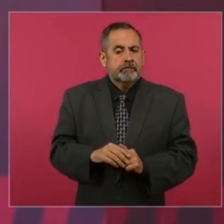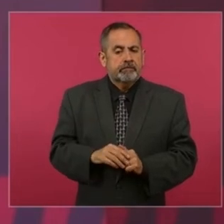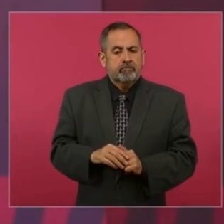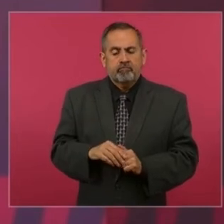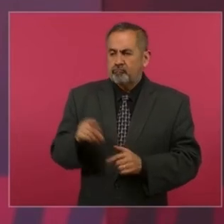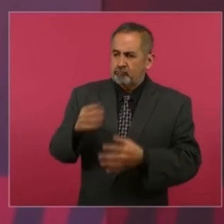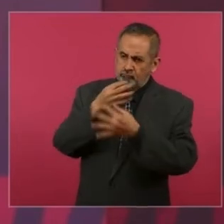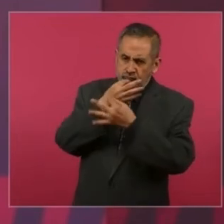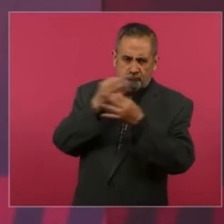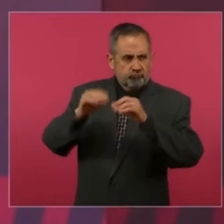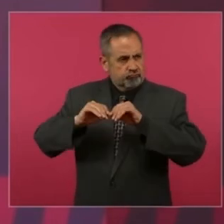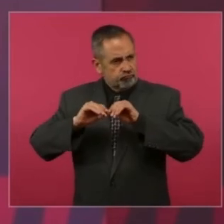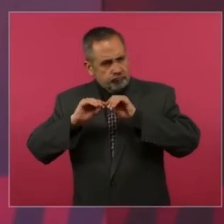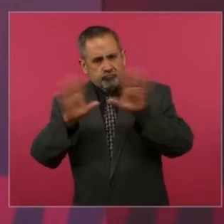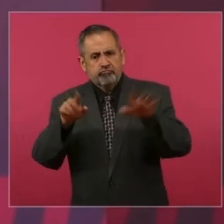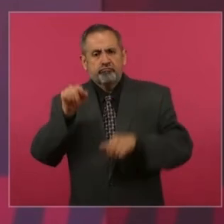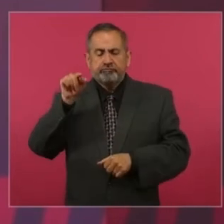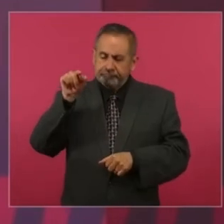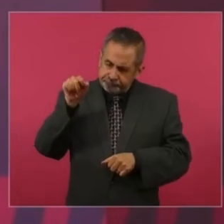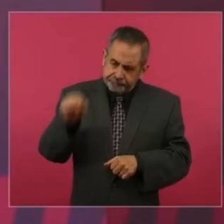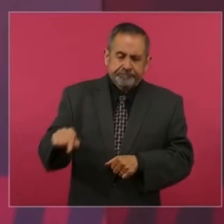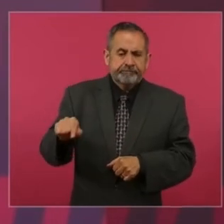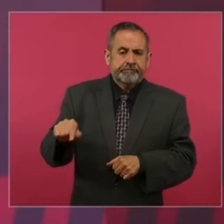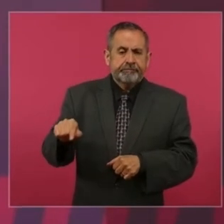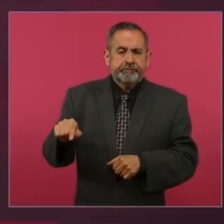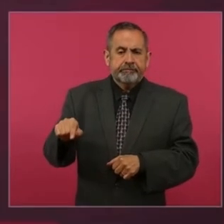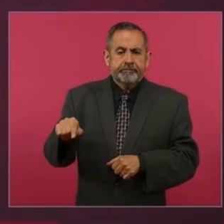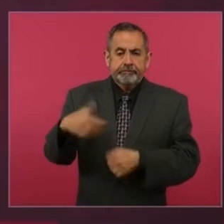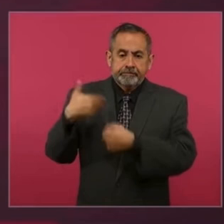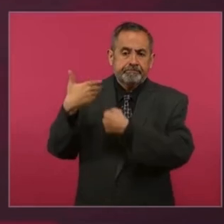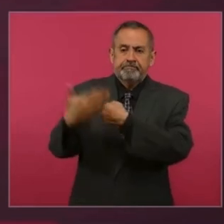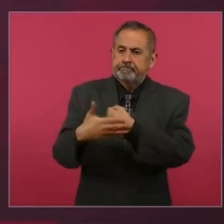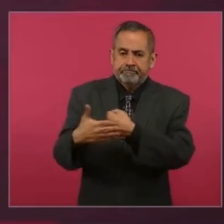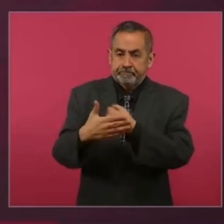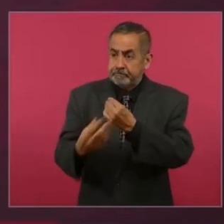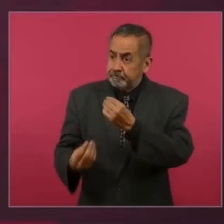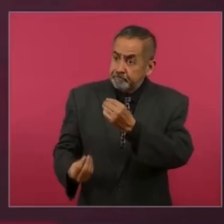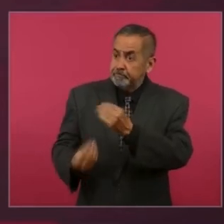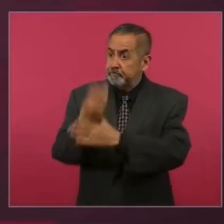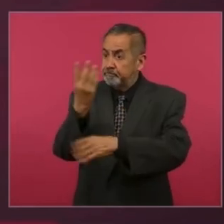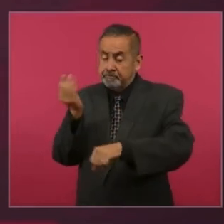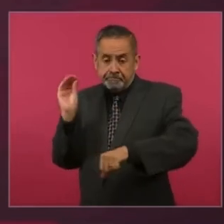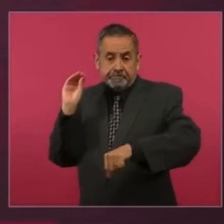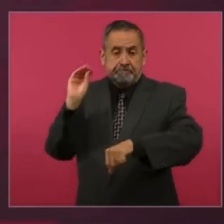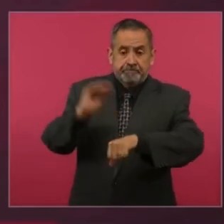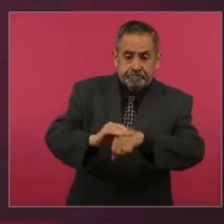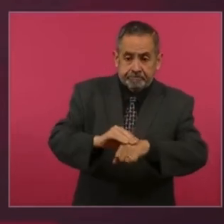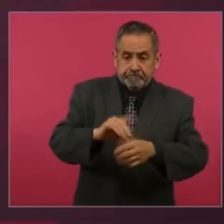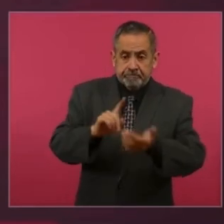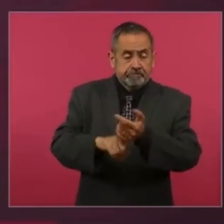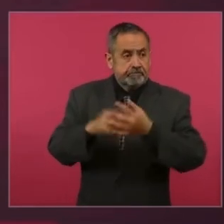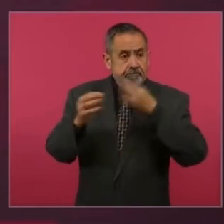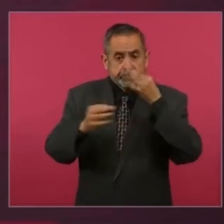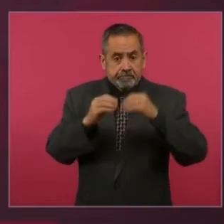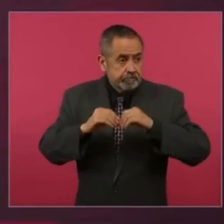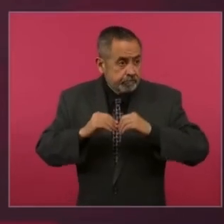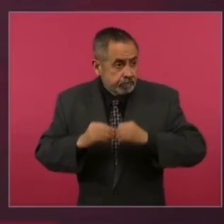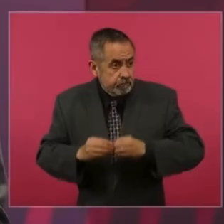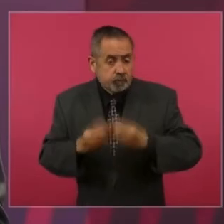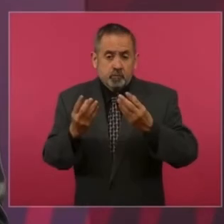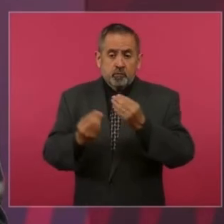dijera con toda claridad que no vamos nosotros a promover la